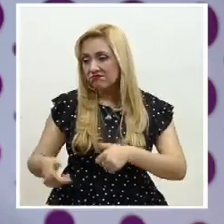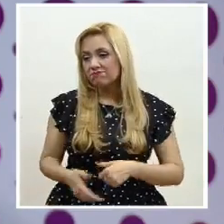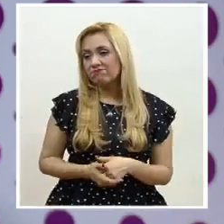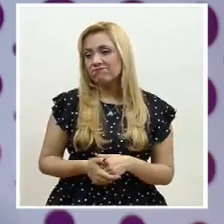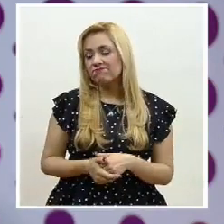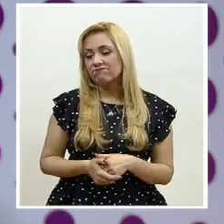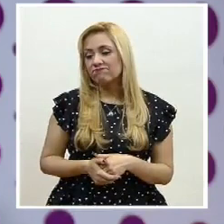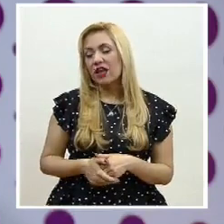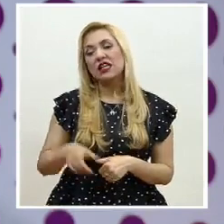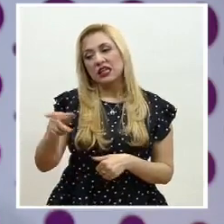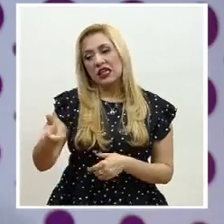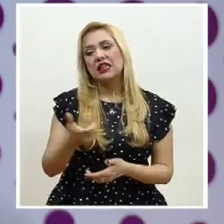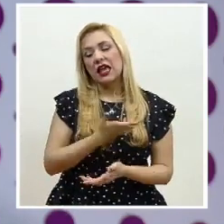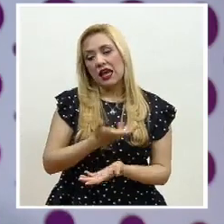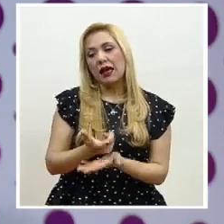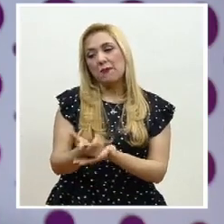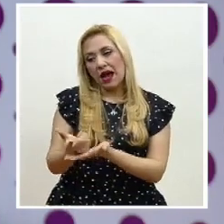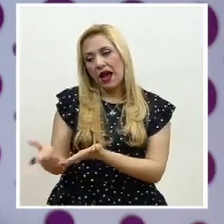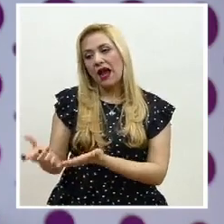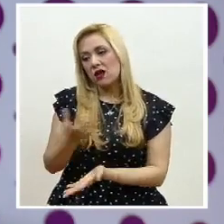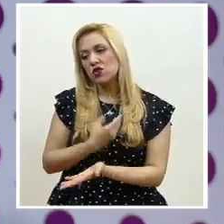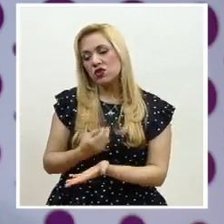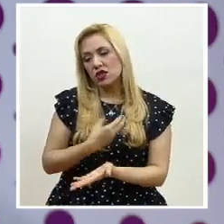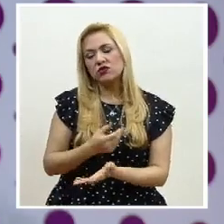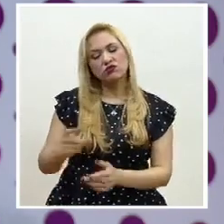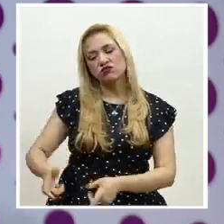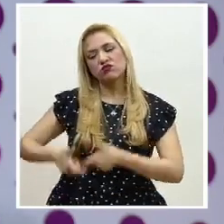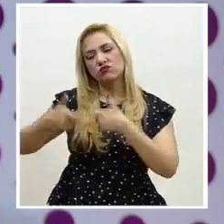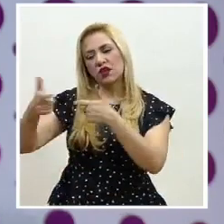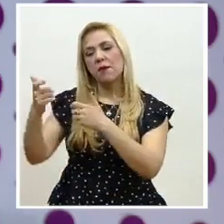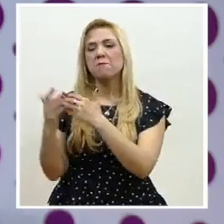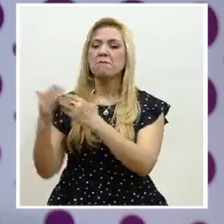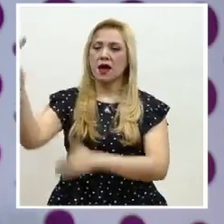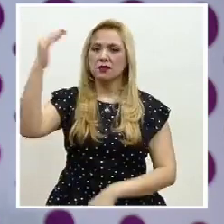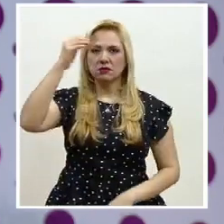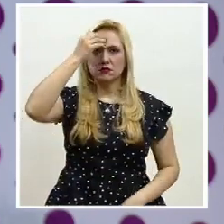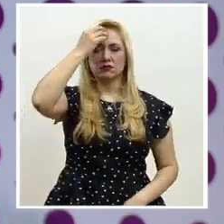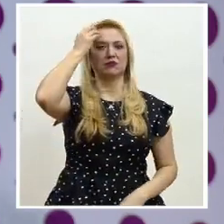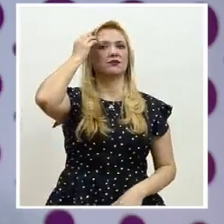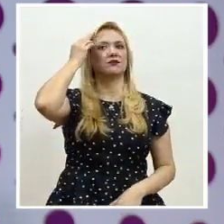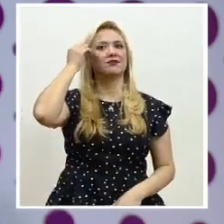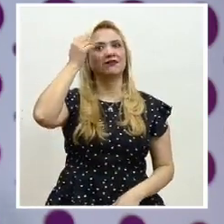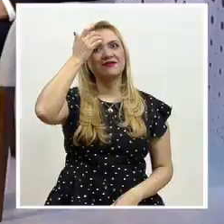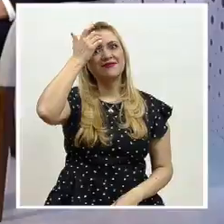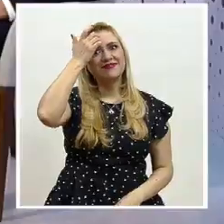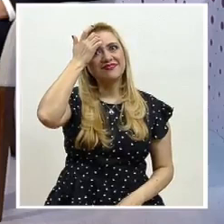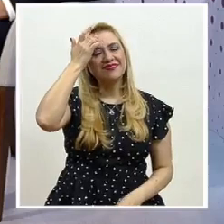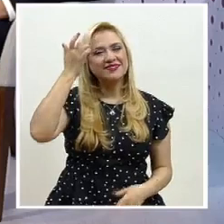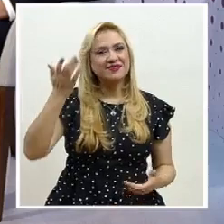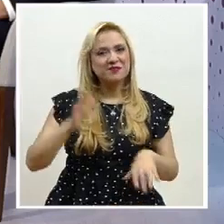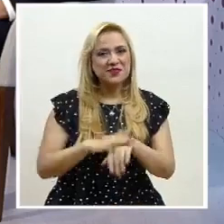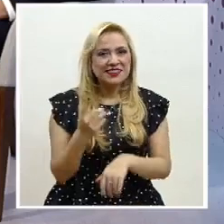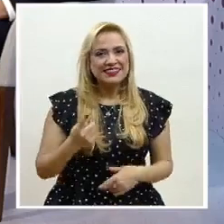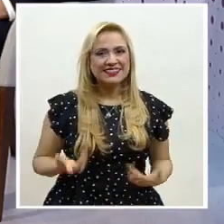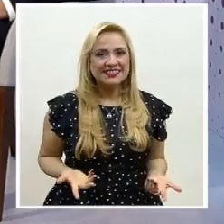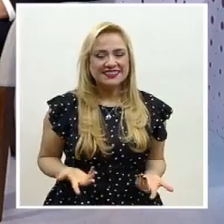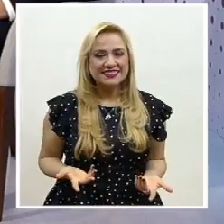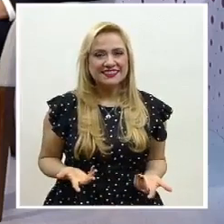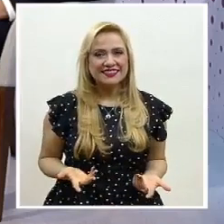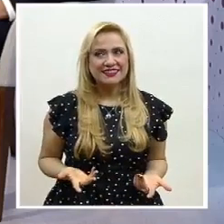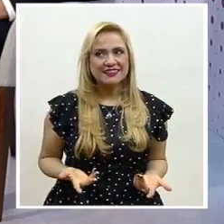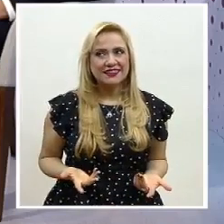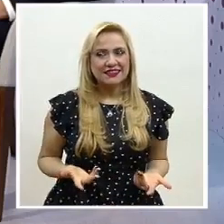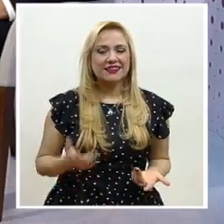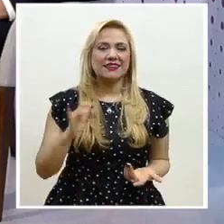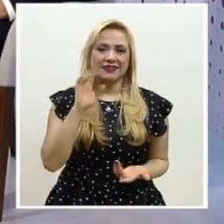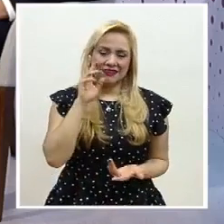voy el ascenso porque él tiene una familia que mantener, ¿no? Entonces, a veces ni siquiera indagar en las condiciones particulares de las personas. Entonces, sí